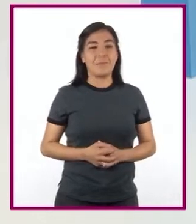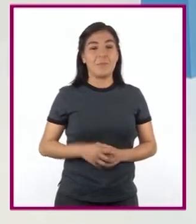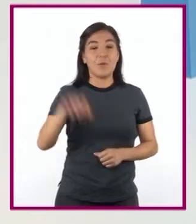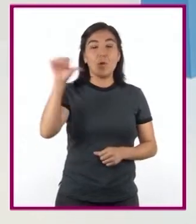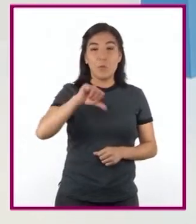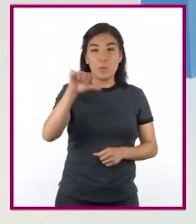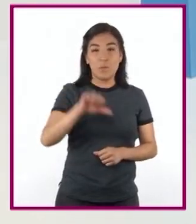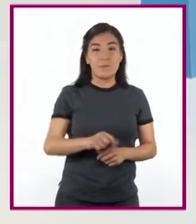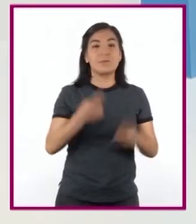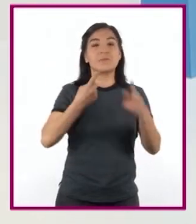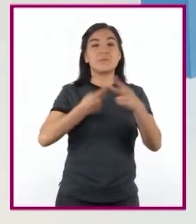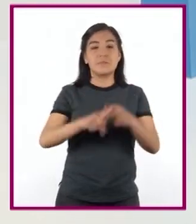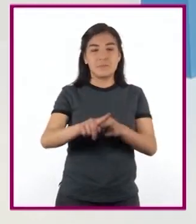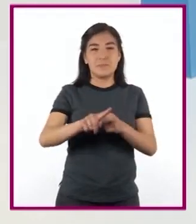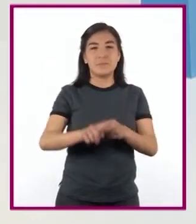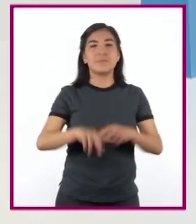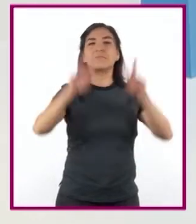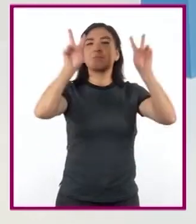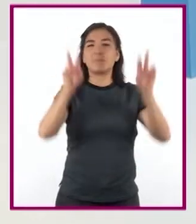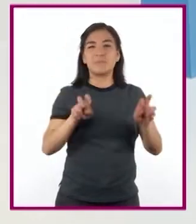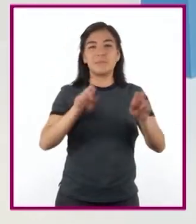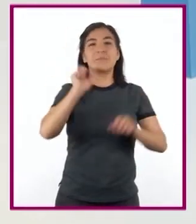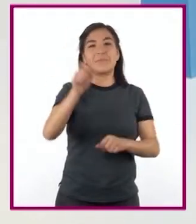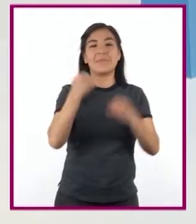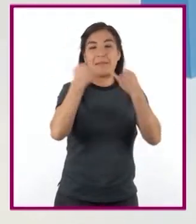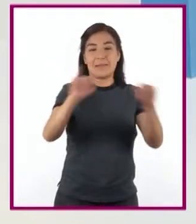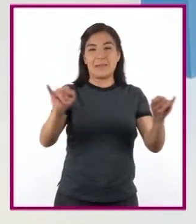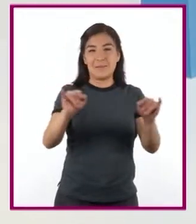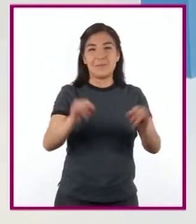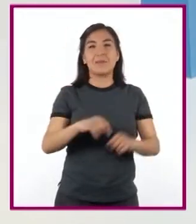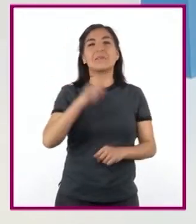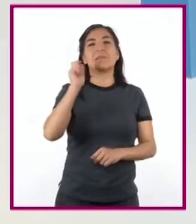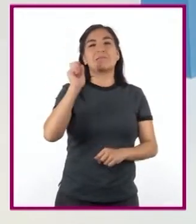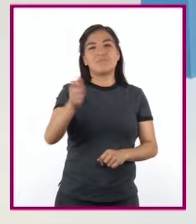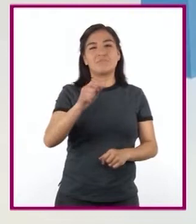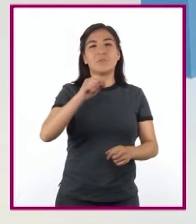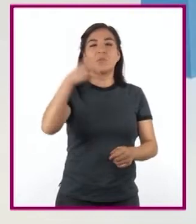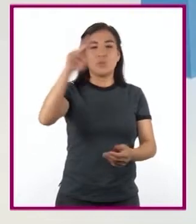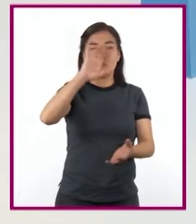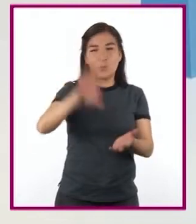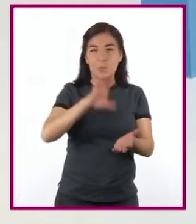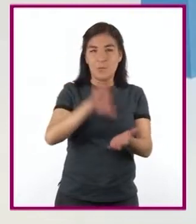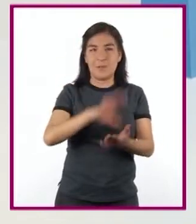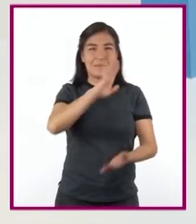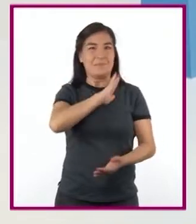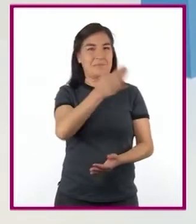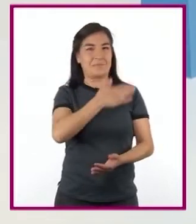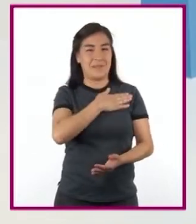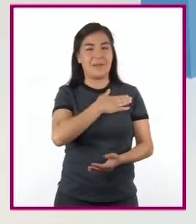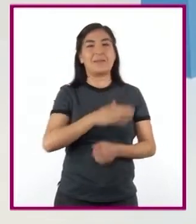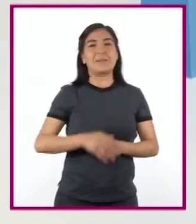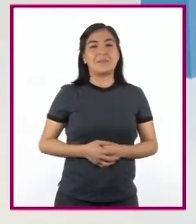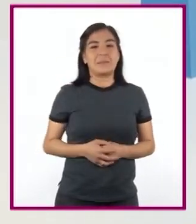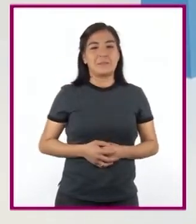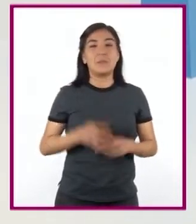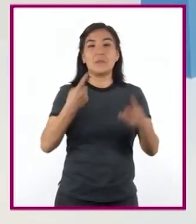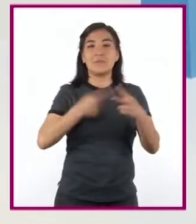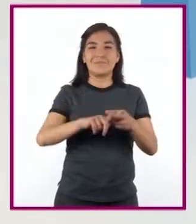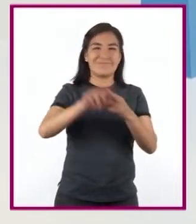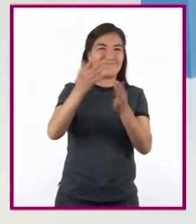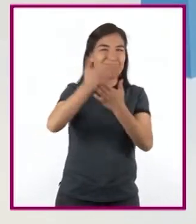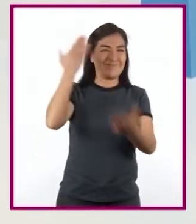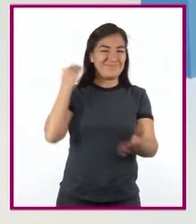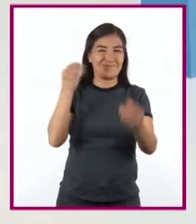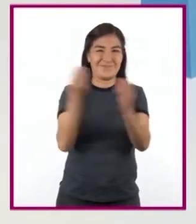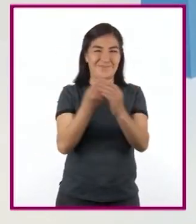Hoy continuaremos con el tema de la independencia de las colonias de España en América que iniciamos la sesión